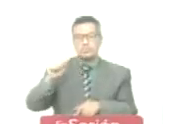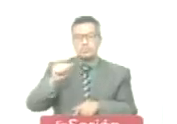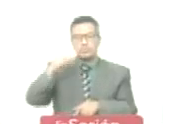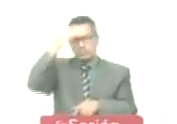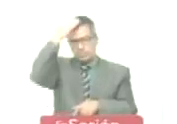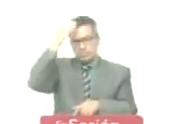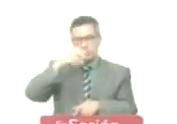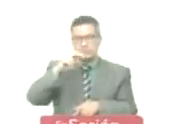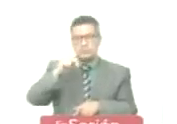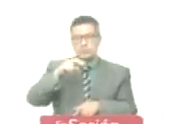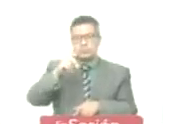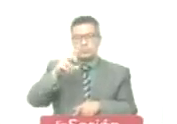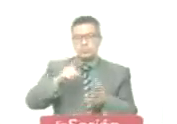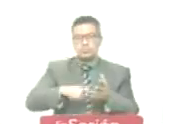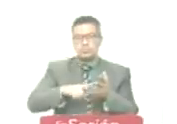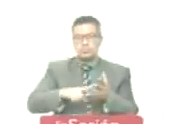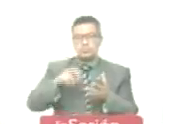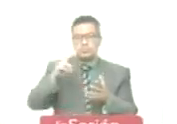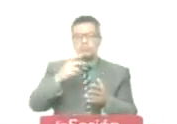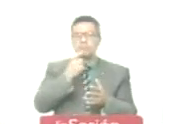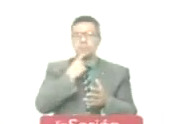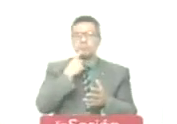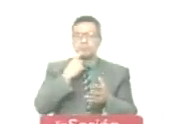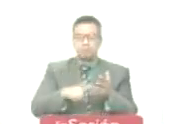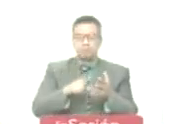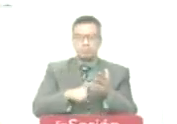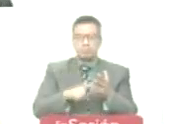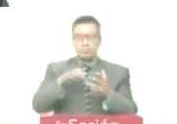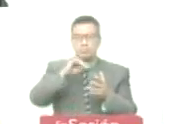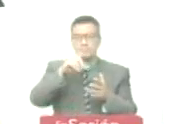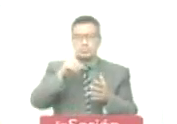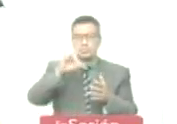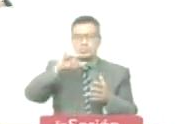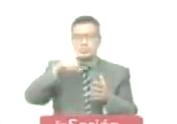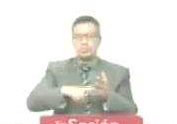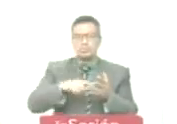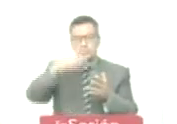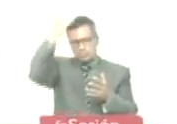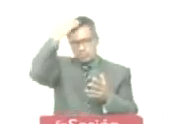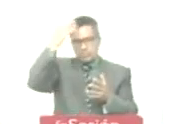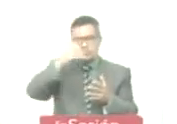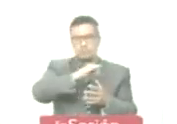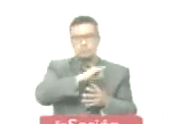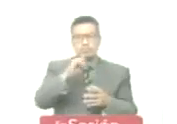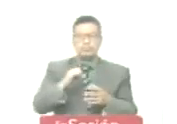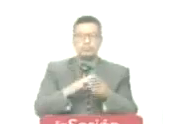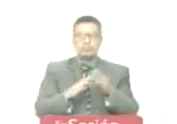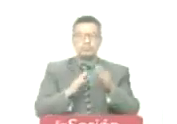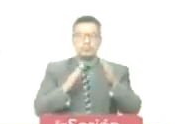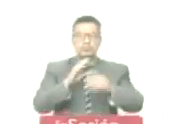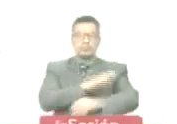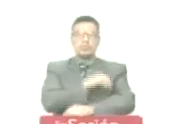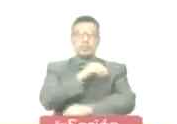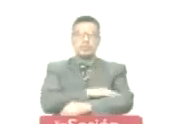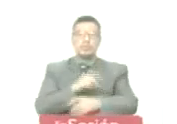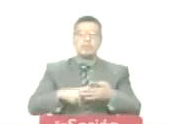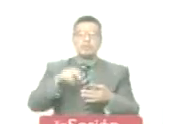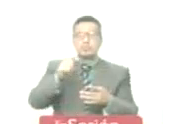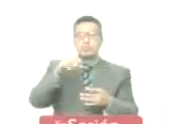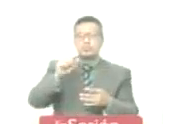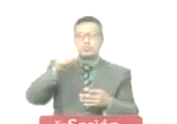de Dinamarca, de la República de Finlandia, de Islandia, del Reino de Suecia, de la República de Estonia,